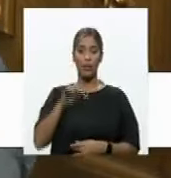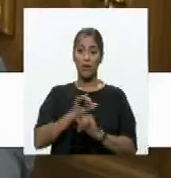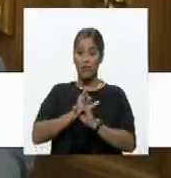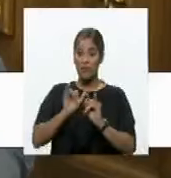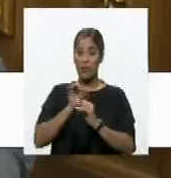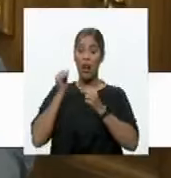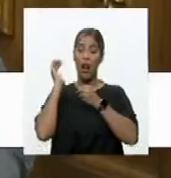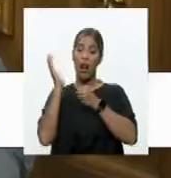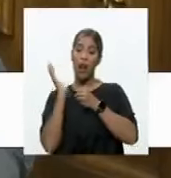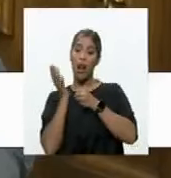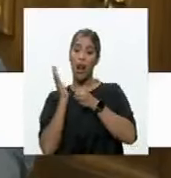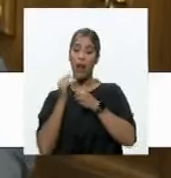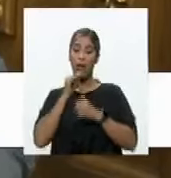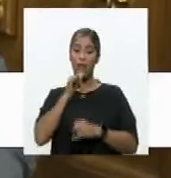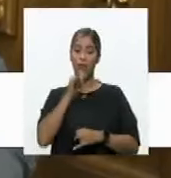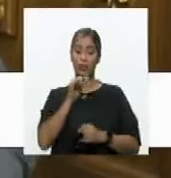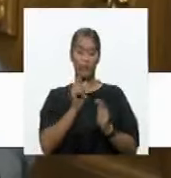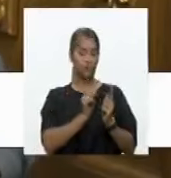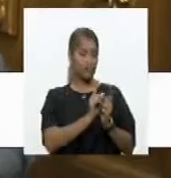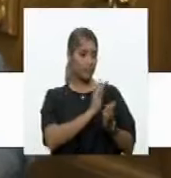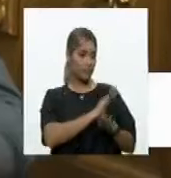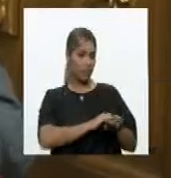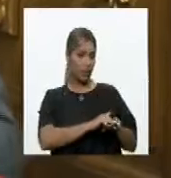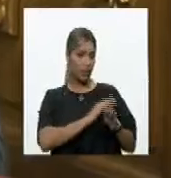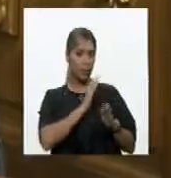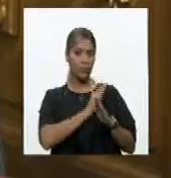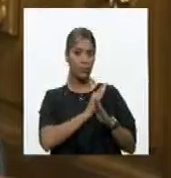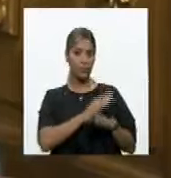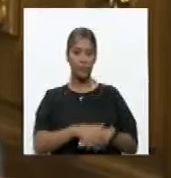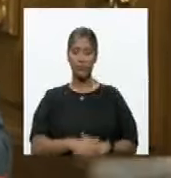intervenciones sobre los puntos de información... Un segundo, su secretario.